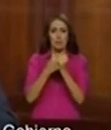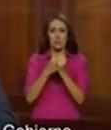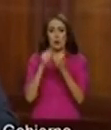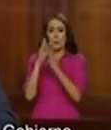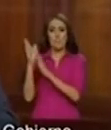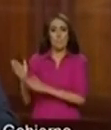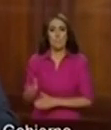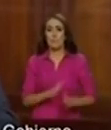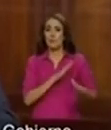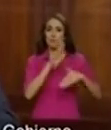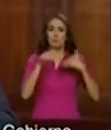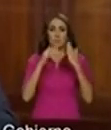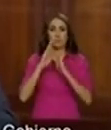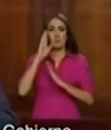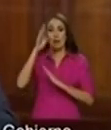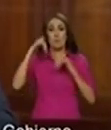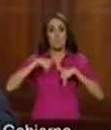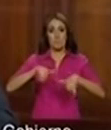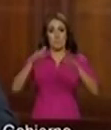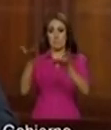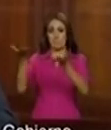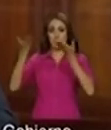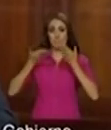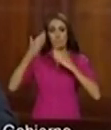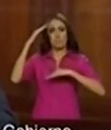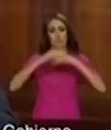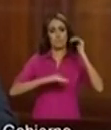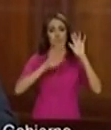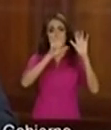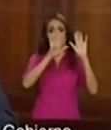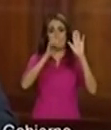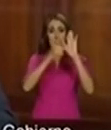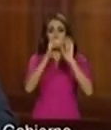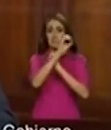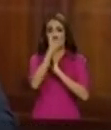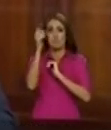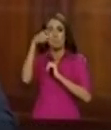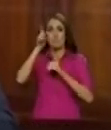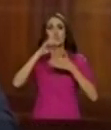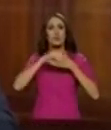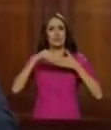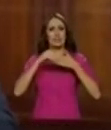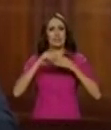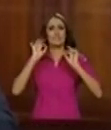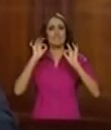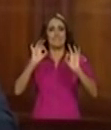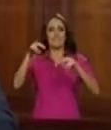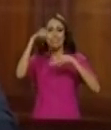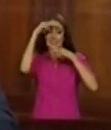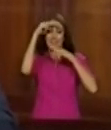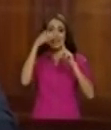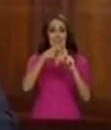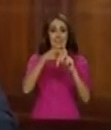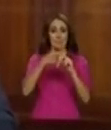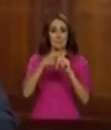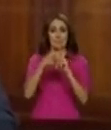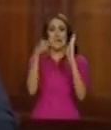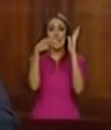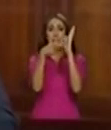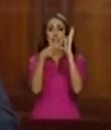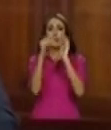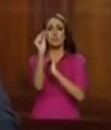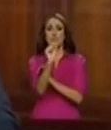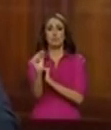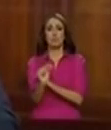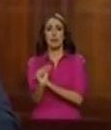nuestro gobierno. Vamos a recibir más de 10 mil millones de dólares. ¡Qué gran noticia! A tasas que en promedio no superan